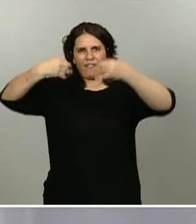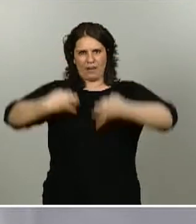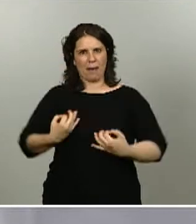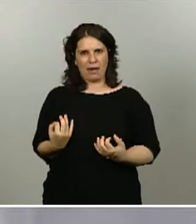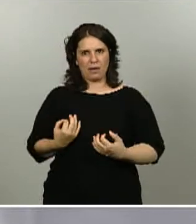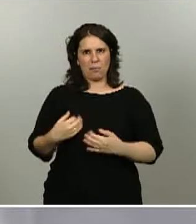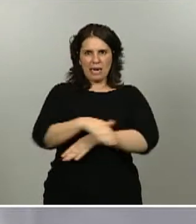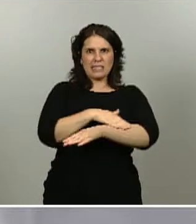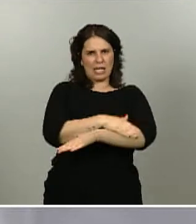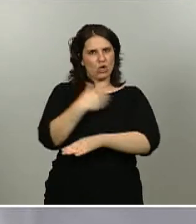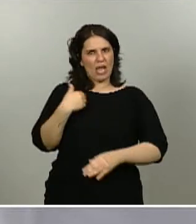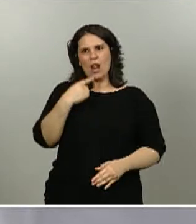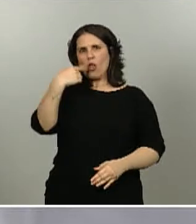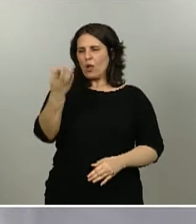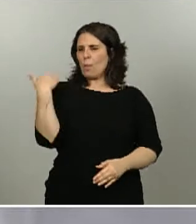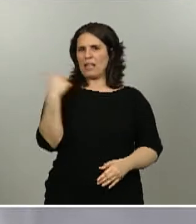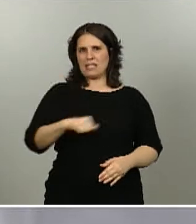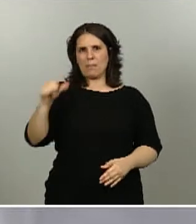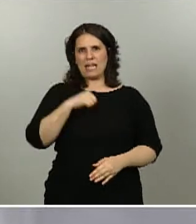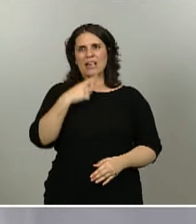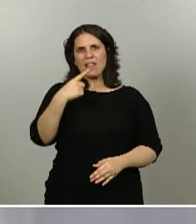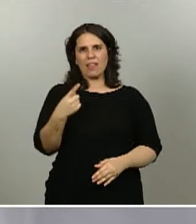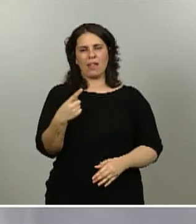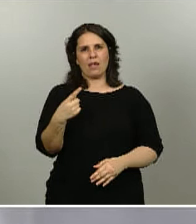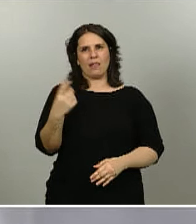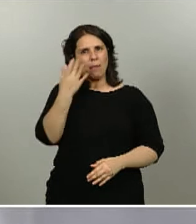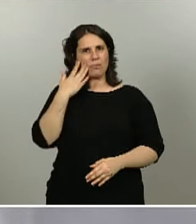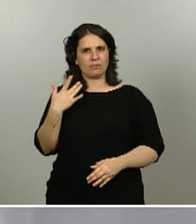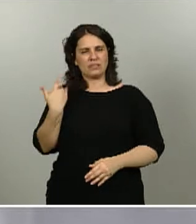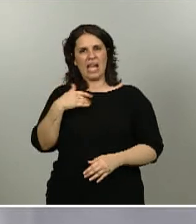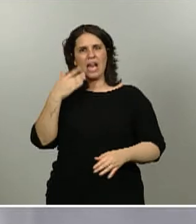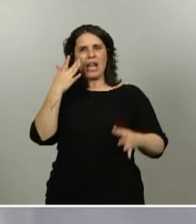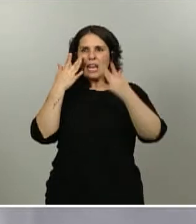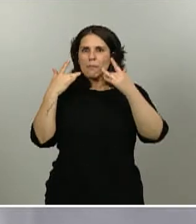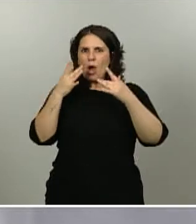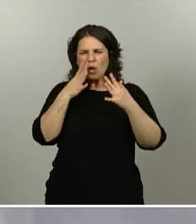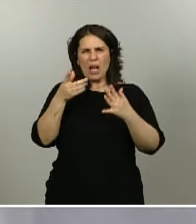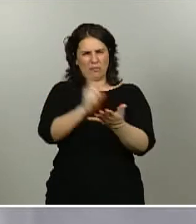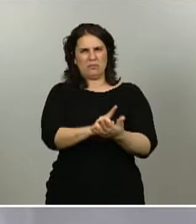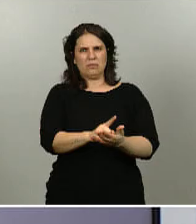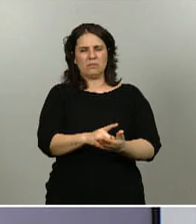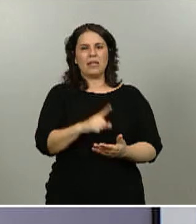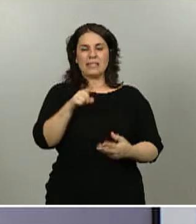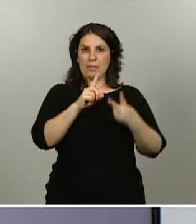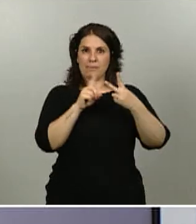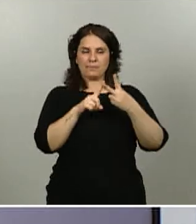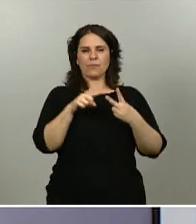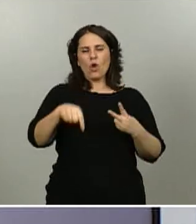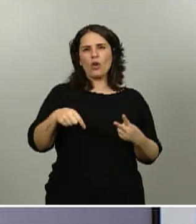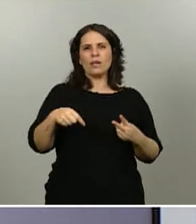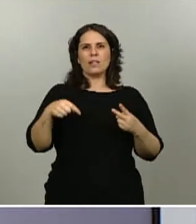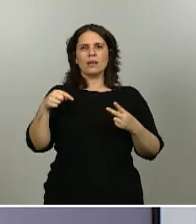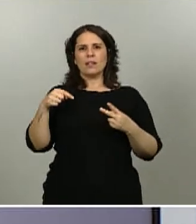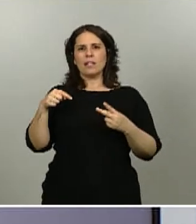hace varias semanas y se dijo haber sido depurado. También pregunta, ¿por qué hoy bajan también el total de casos y de atendidos en